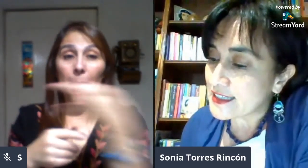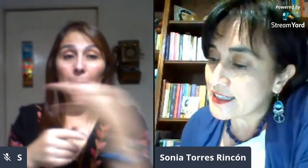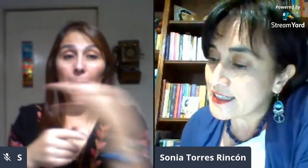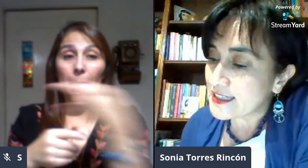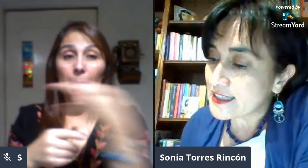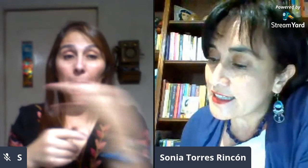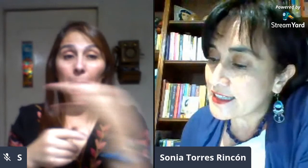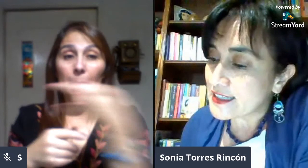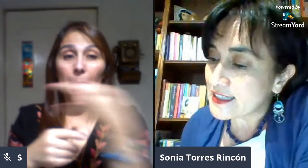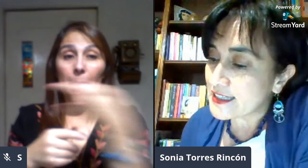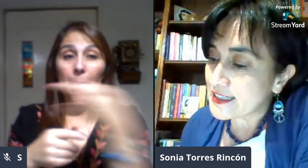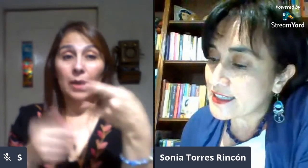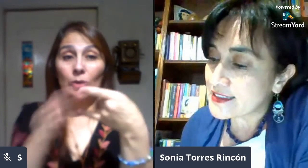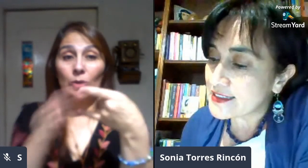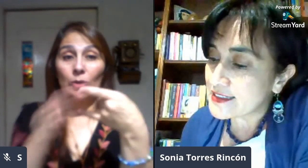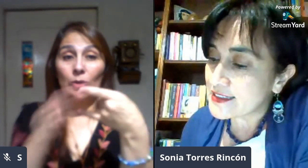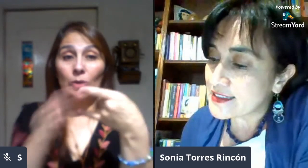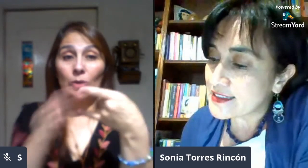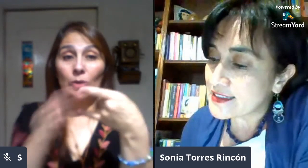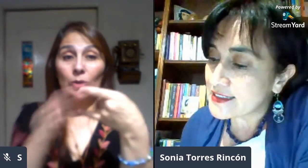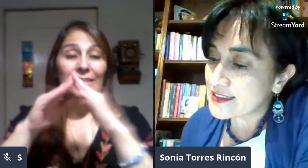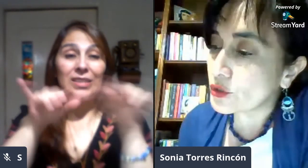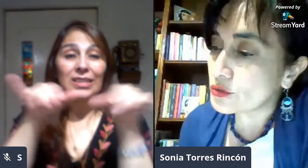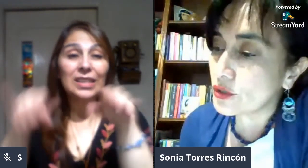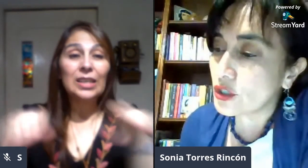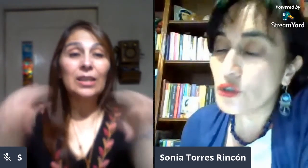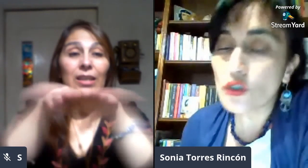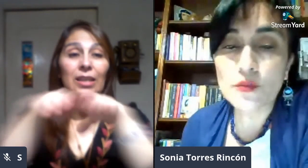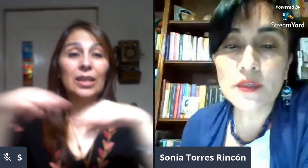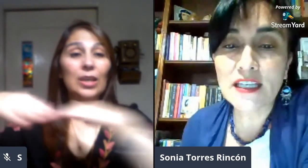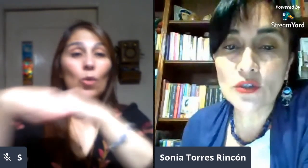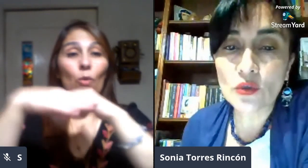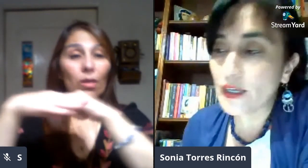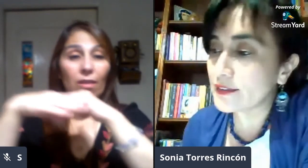las casas se han atendido,